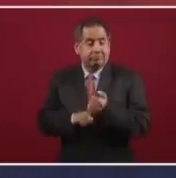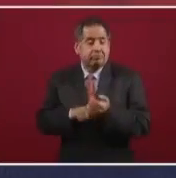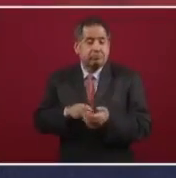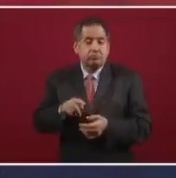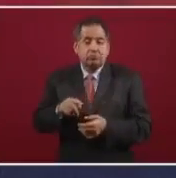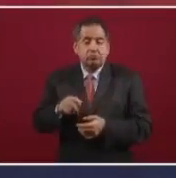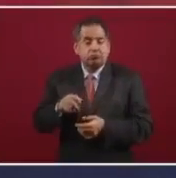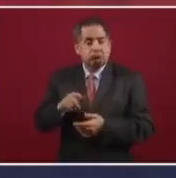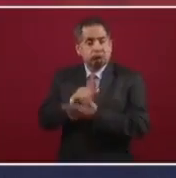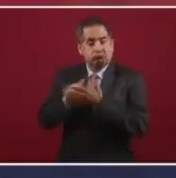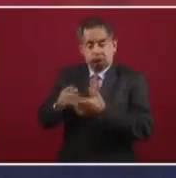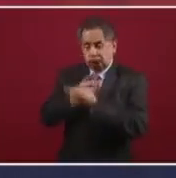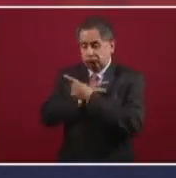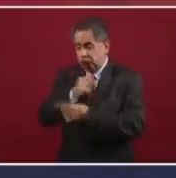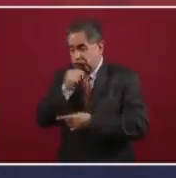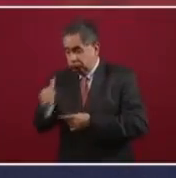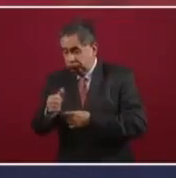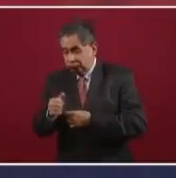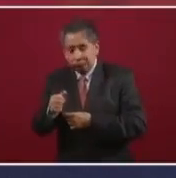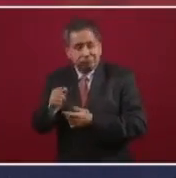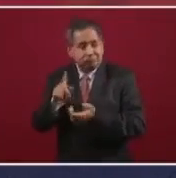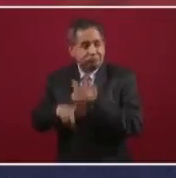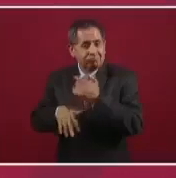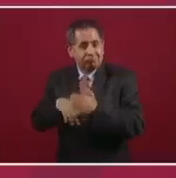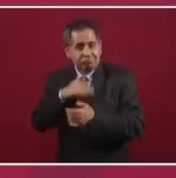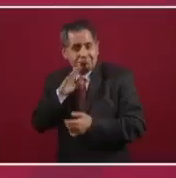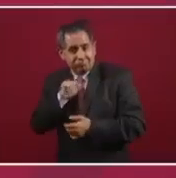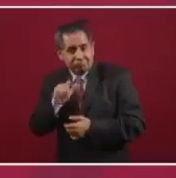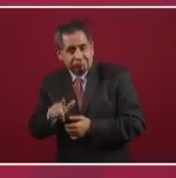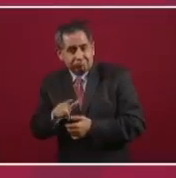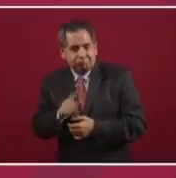sin autoridad moral. Entonces,